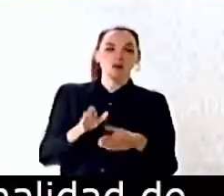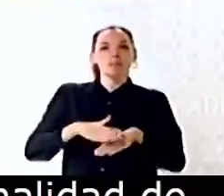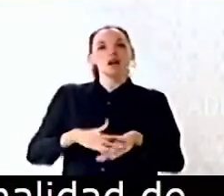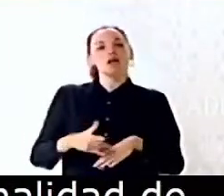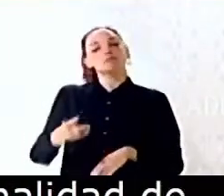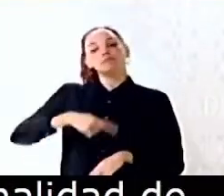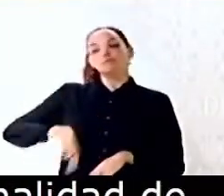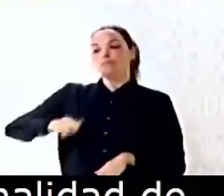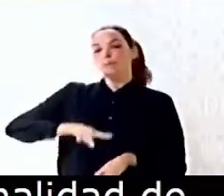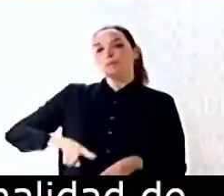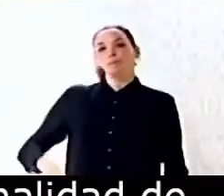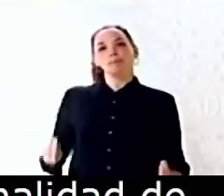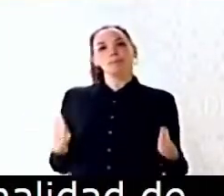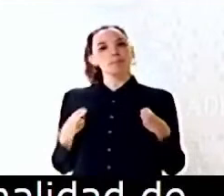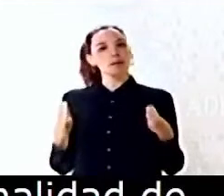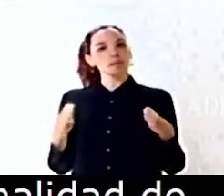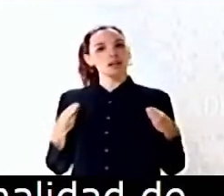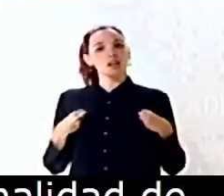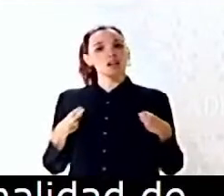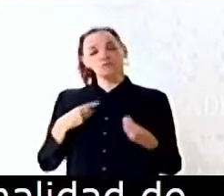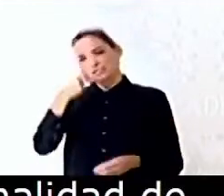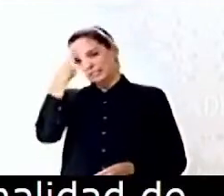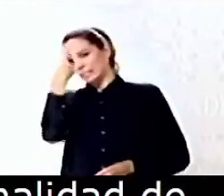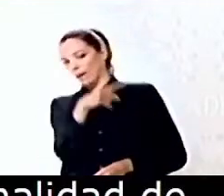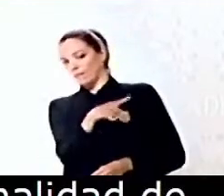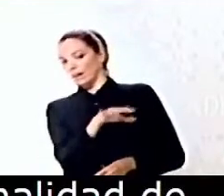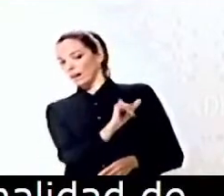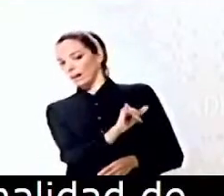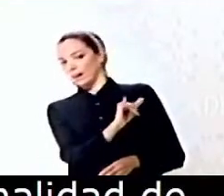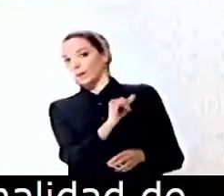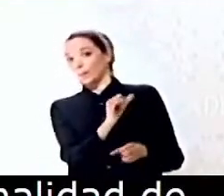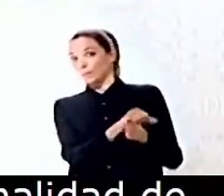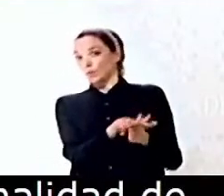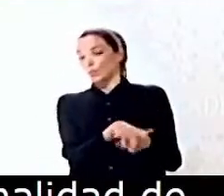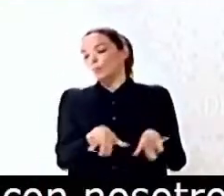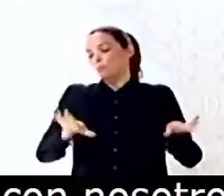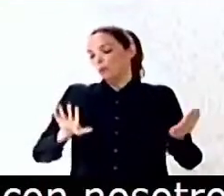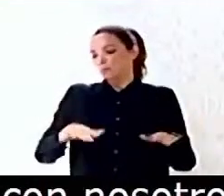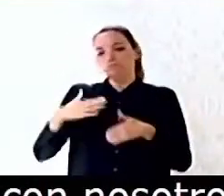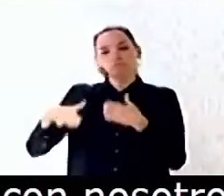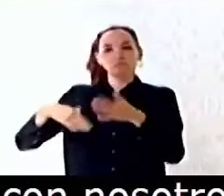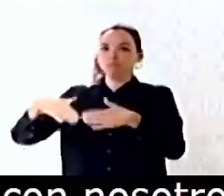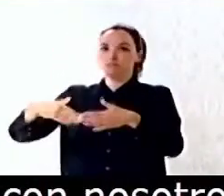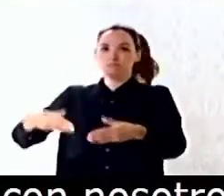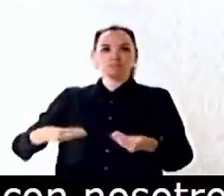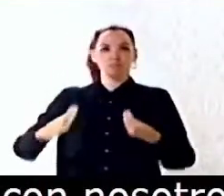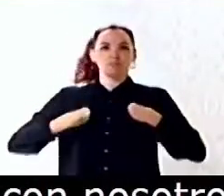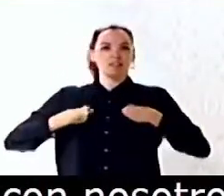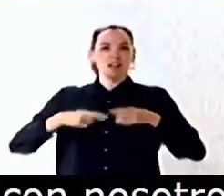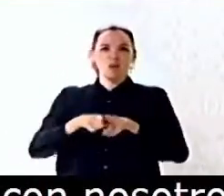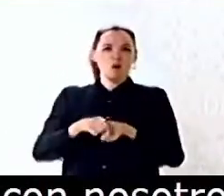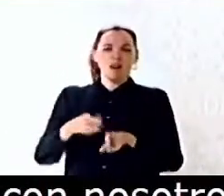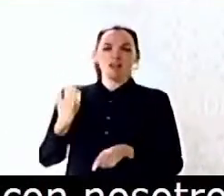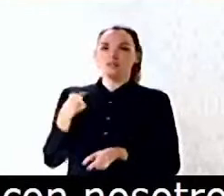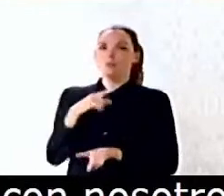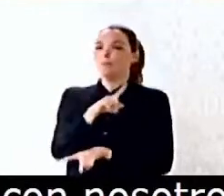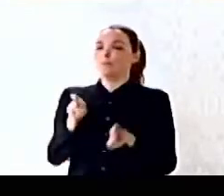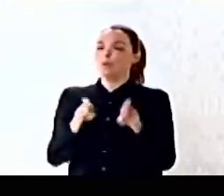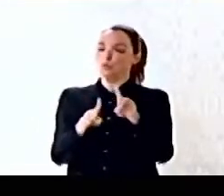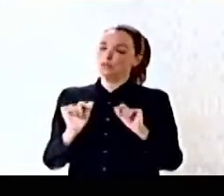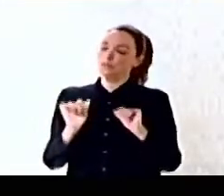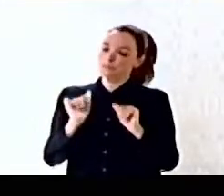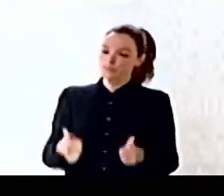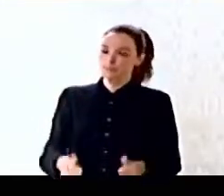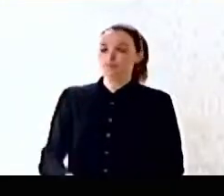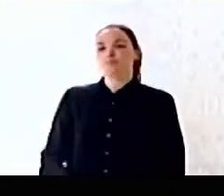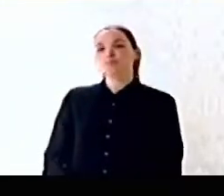vivir sabiendo que está con nosotros el virus, pero pudiendo hacer más cosas de las que hemos hecho de aquí para atrás. ¿Preguntas? ¿Por